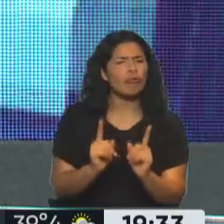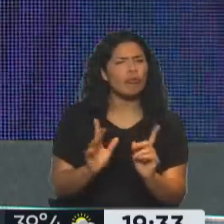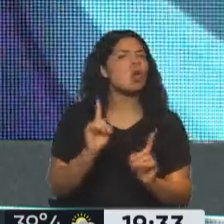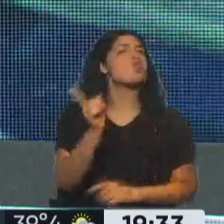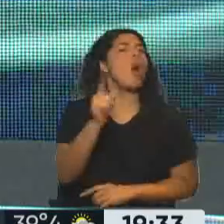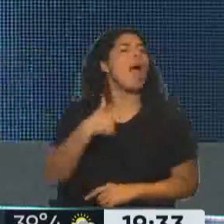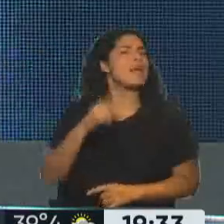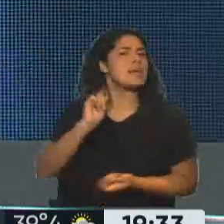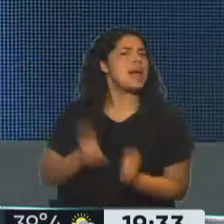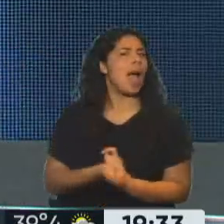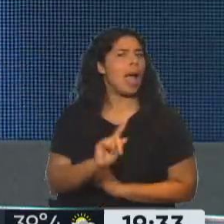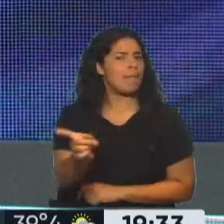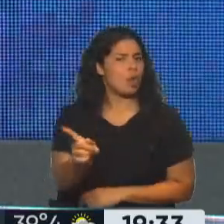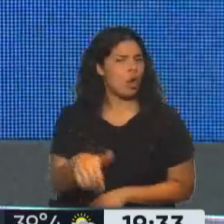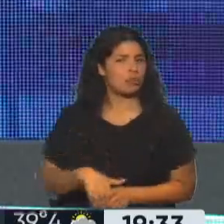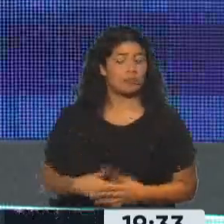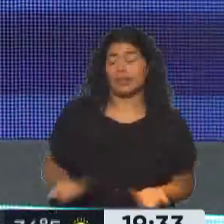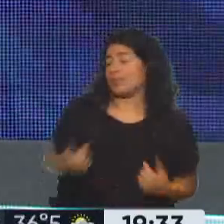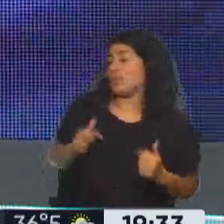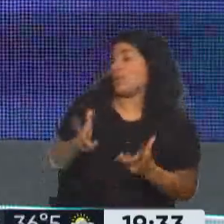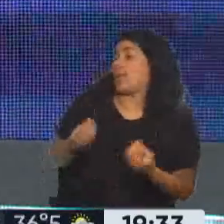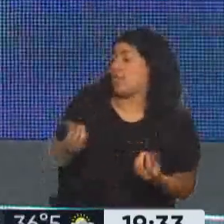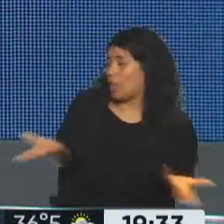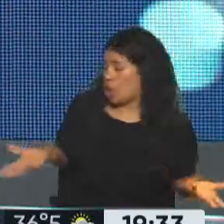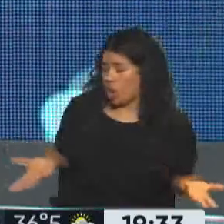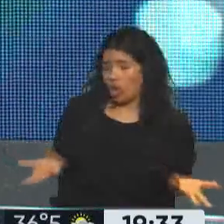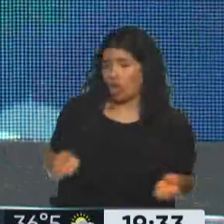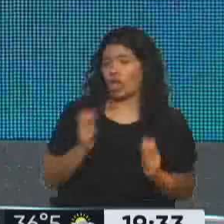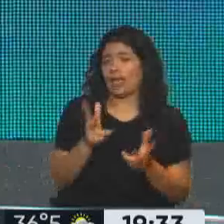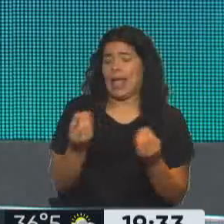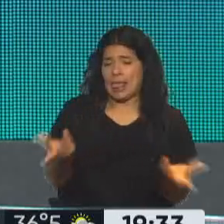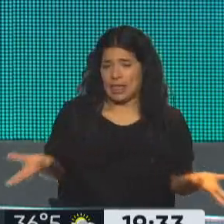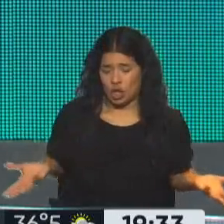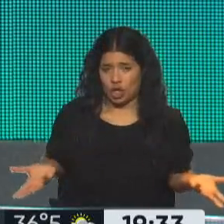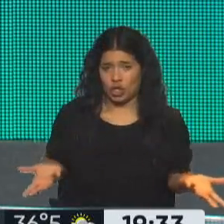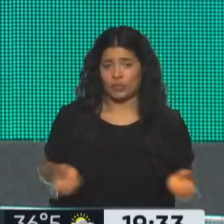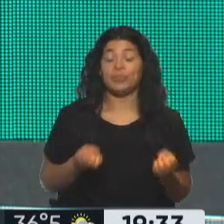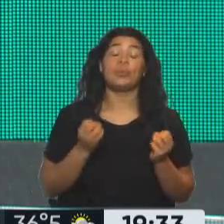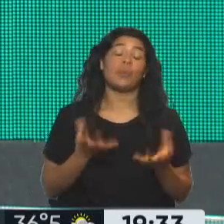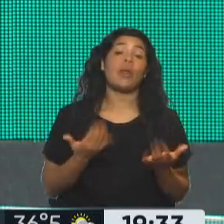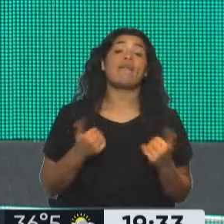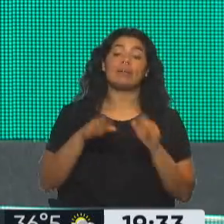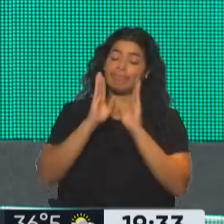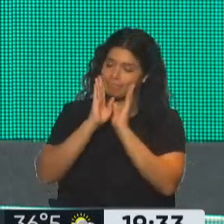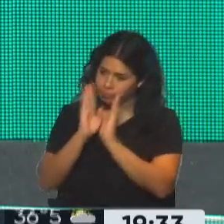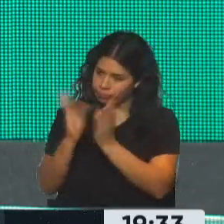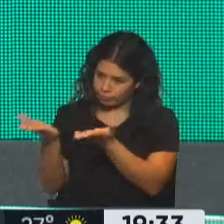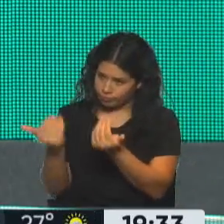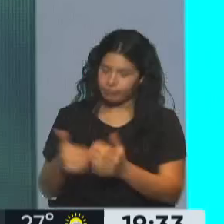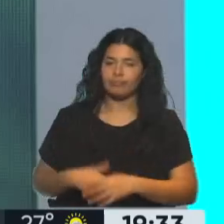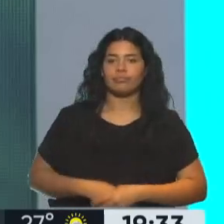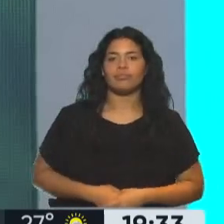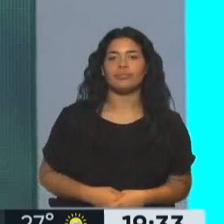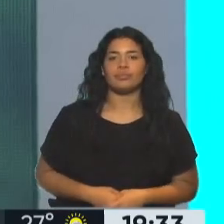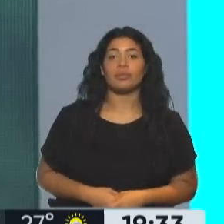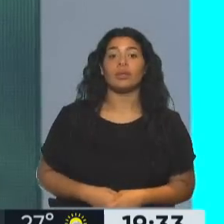¿Qué querés que te diga? ¿Qué querés que te diga? Ups. ¿Qué querés que te diga? Bueno, lo escuchamos atentamente, profe.